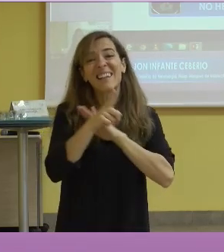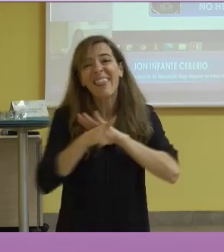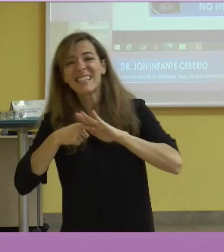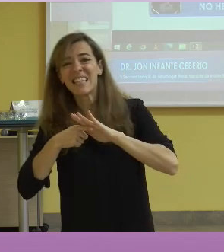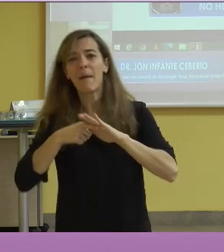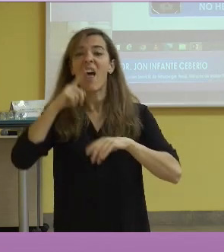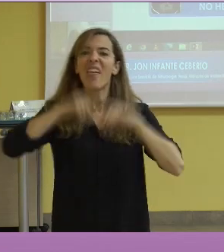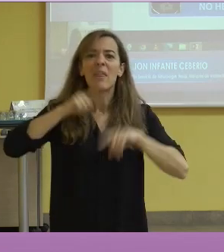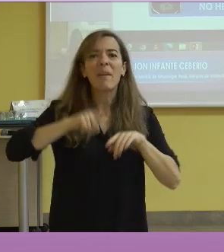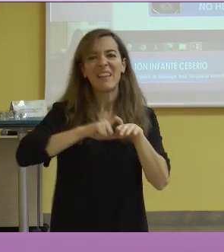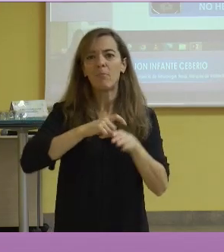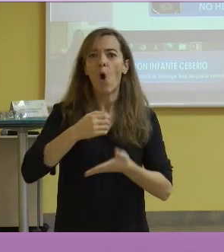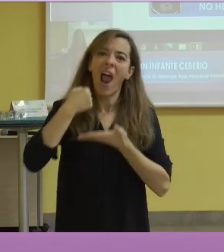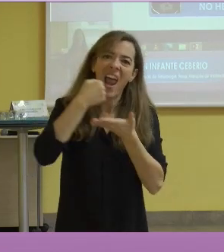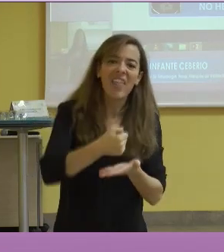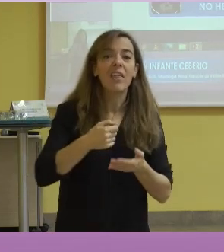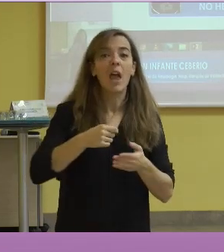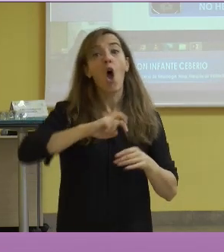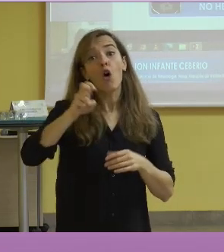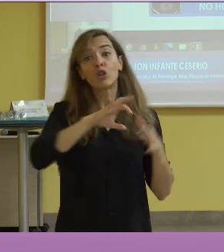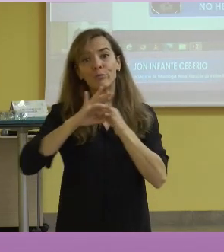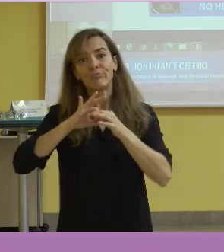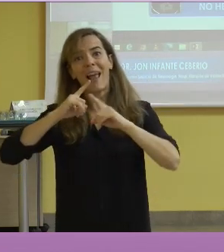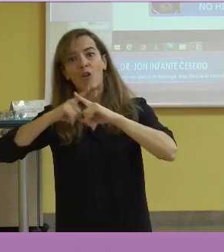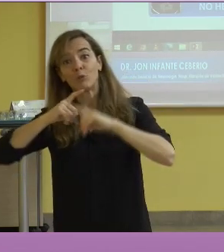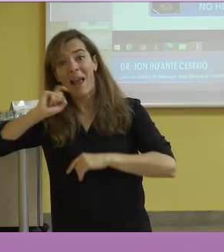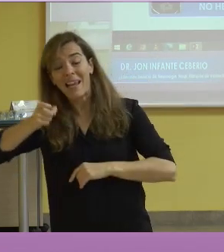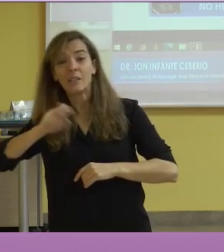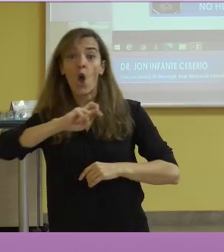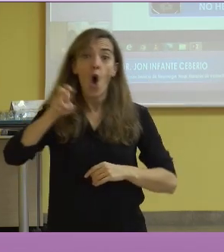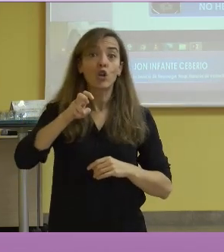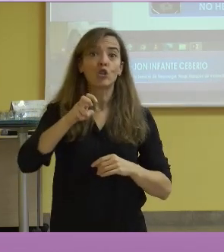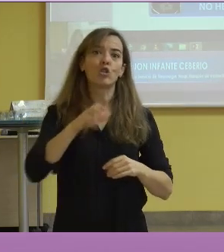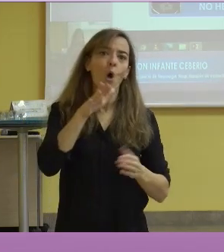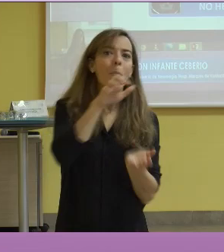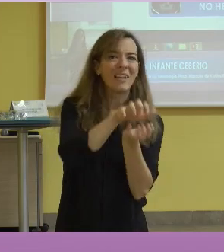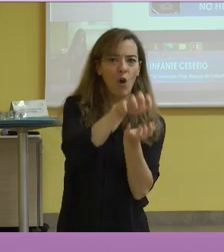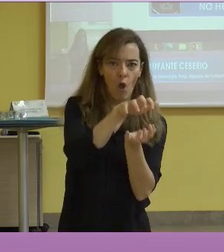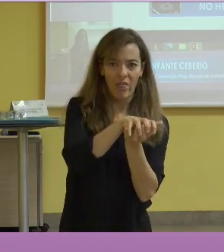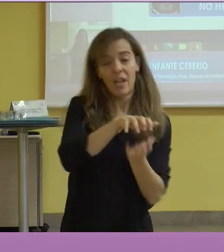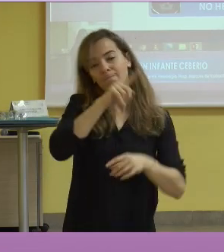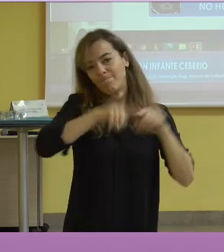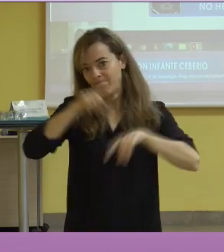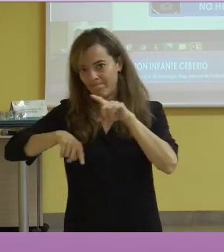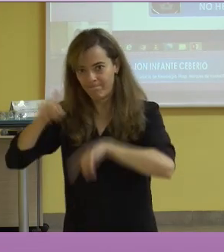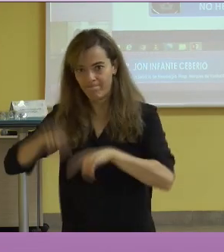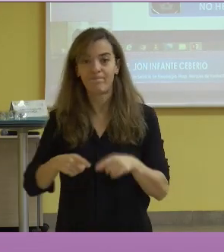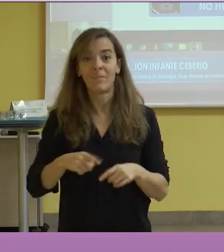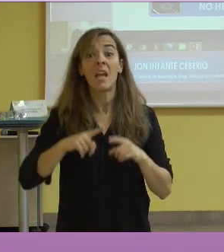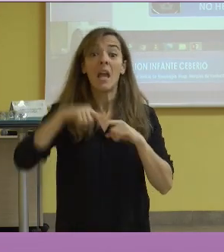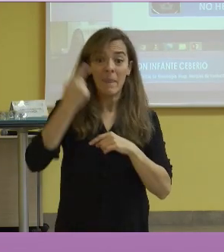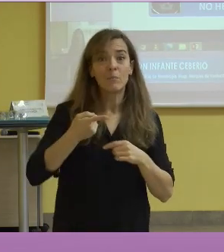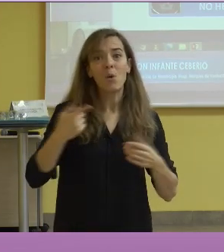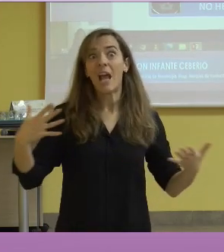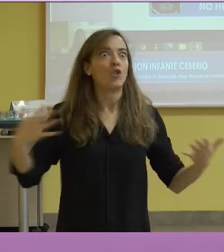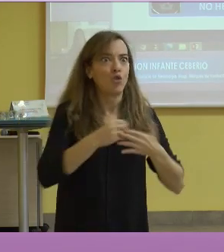tipos de herencia, otras son ligadas al cromosoma X y otras son de herencia mitocondrial. Revisaremos luego, obviamente no todas,